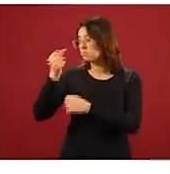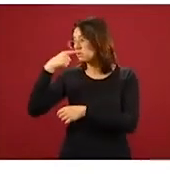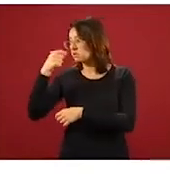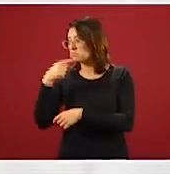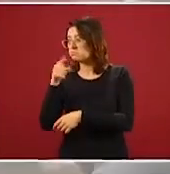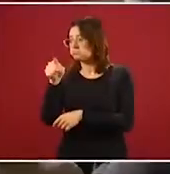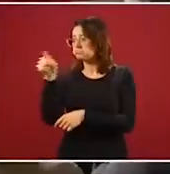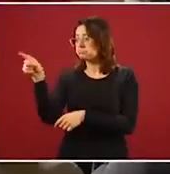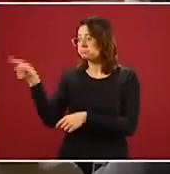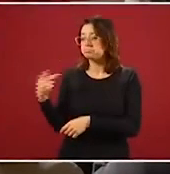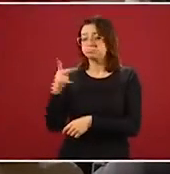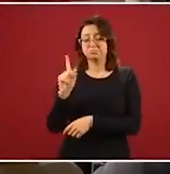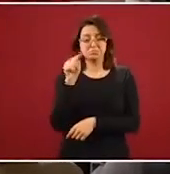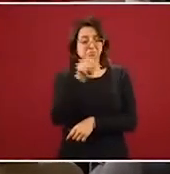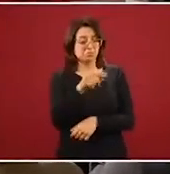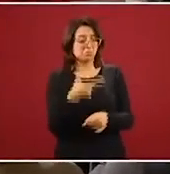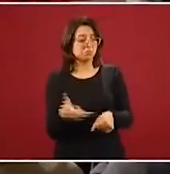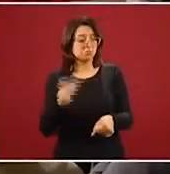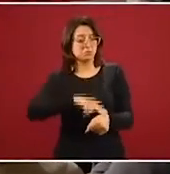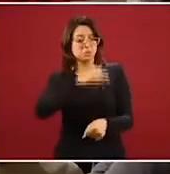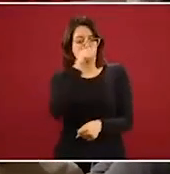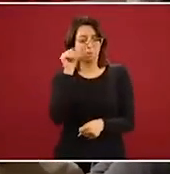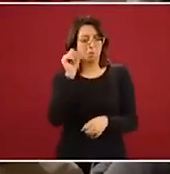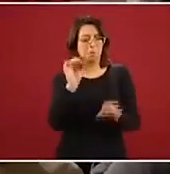México. Muchas gracias, presidente.